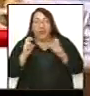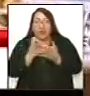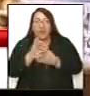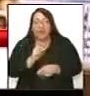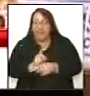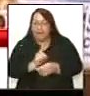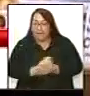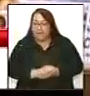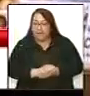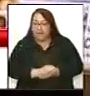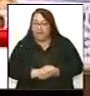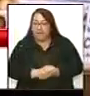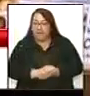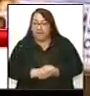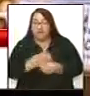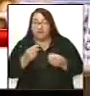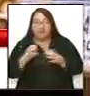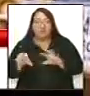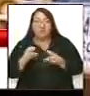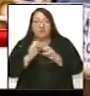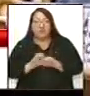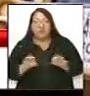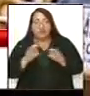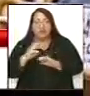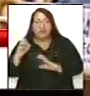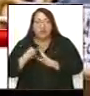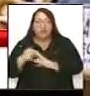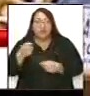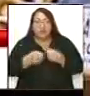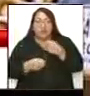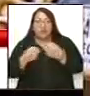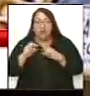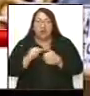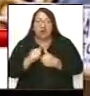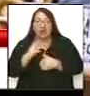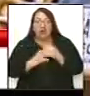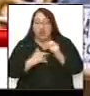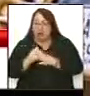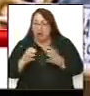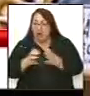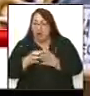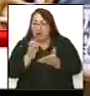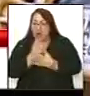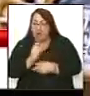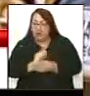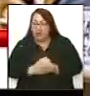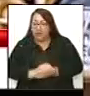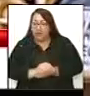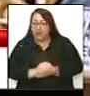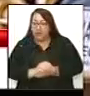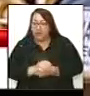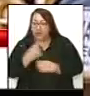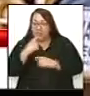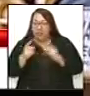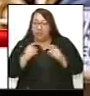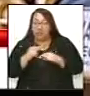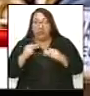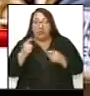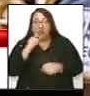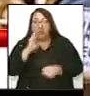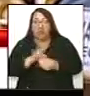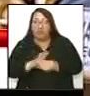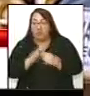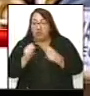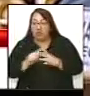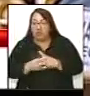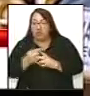educación, ejecución y priorización de los proyectos de inversión pública en infraestructura educativa, supervisión y grado de cumplimiento del